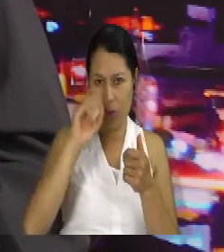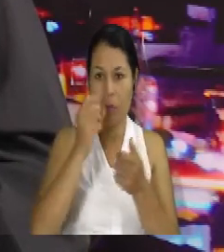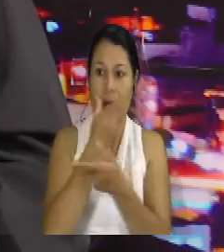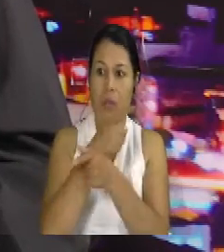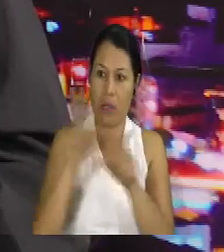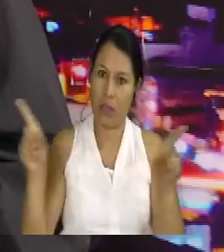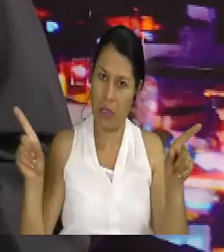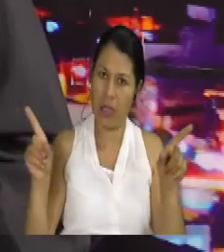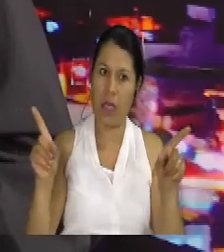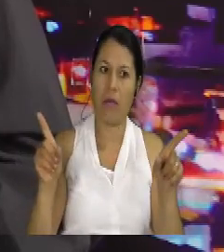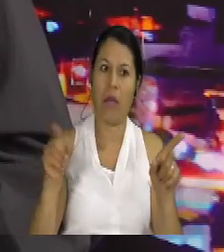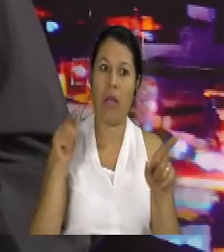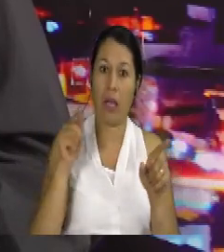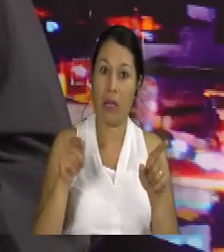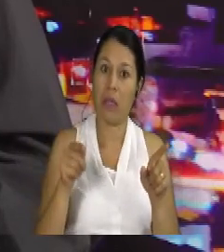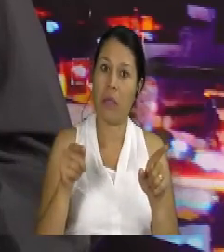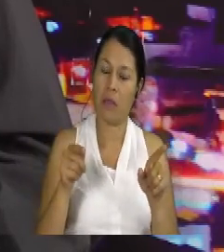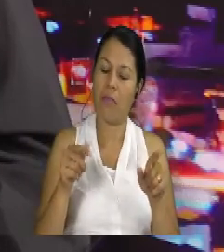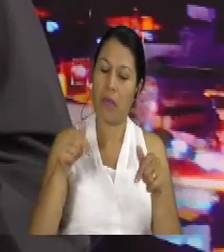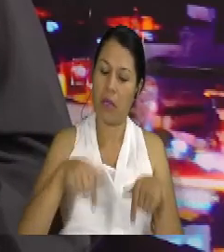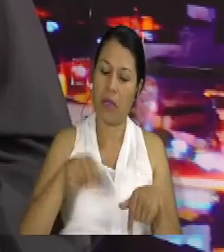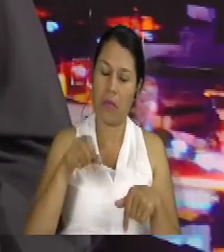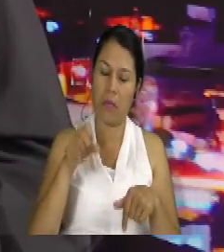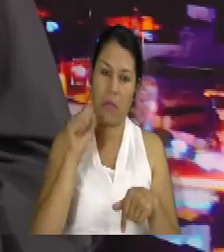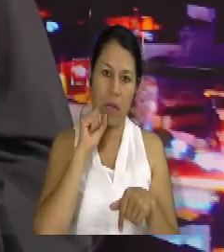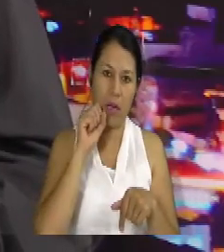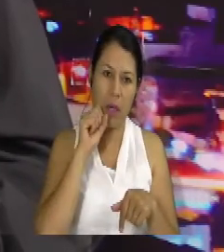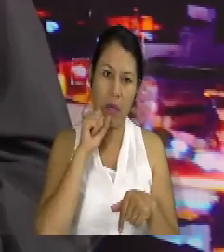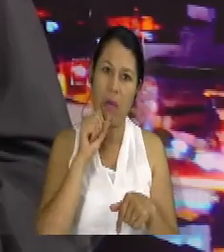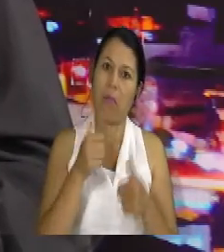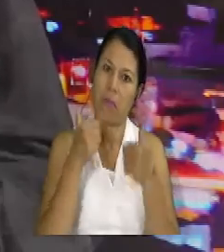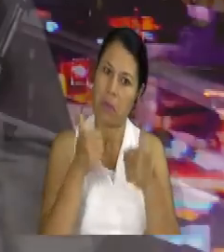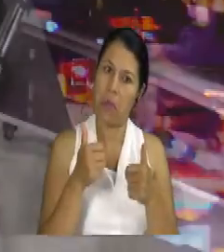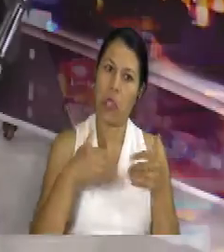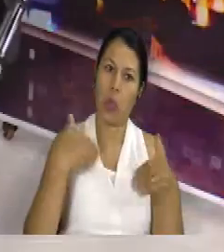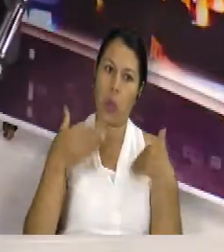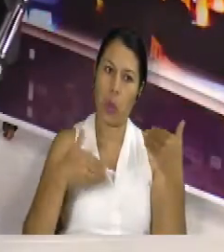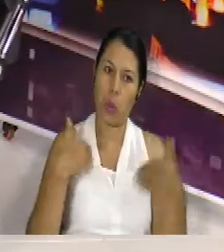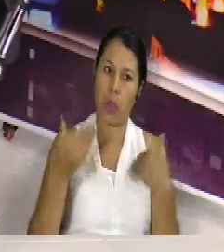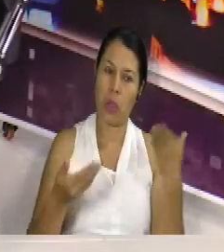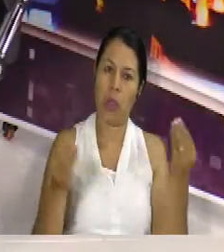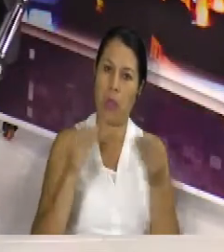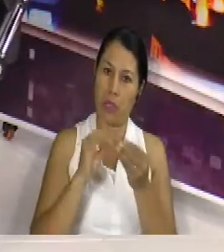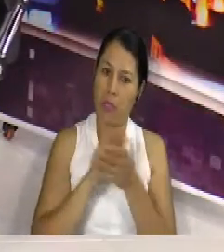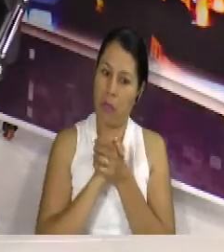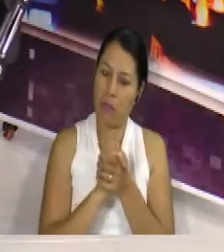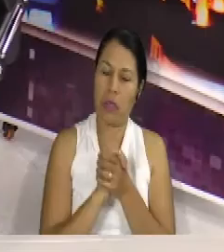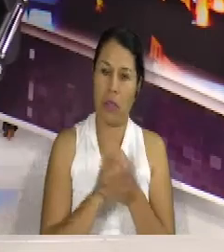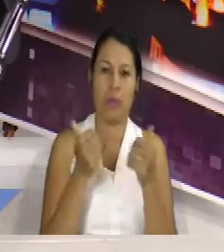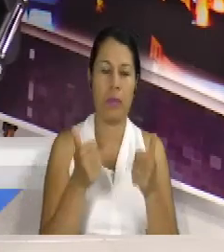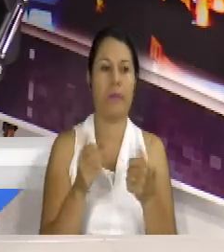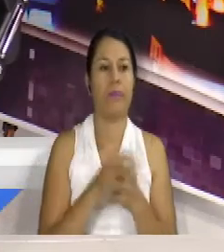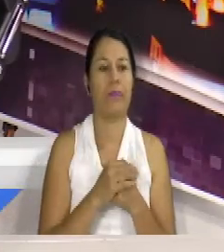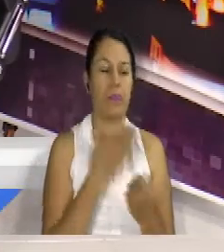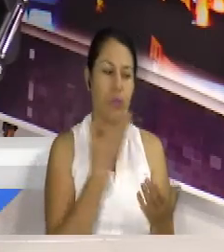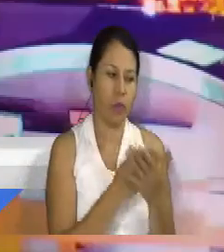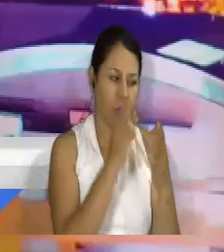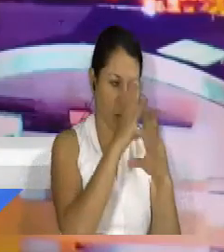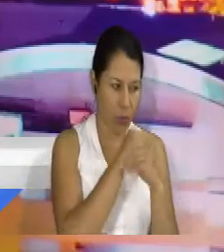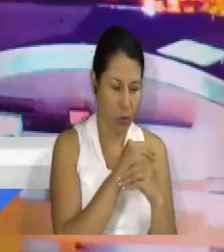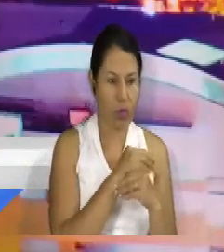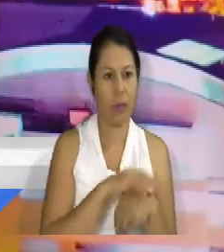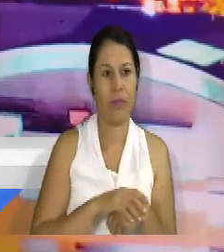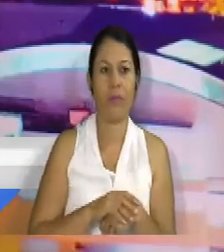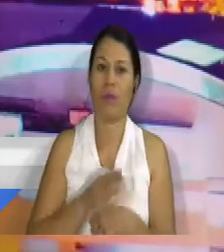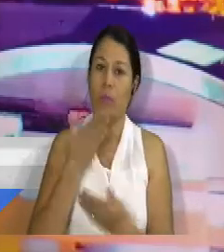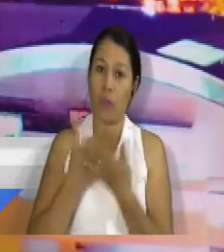para Barranca Bermeja y para nuestra amistad David Ravelo Crespo. David, bienvenido, buenas noches. Buenas noches, Pedro, y un saludo cordial a toda Barranca Bermeja